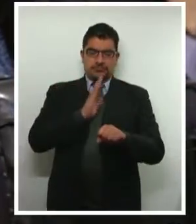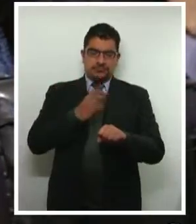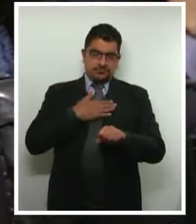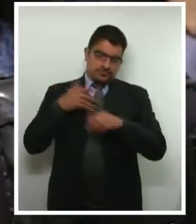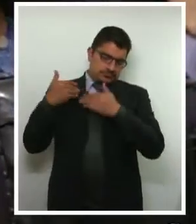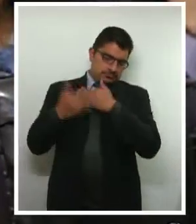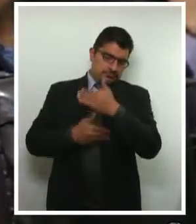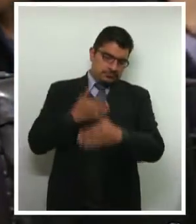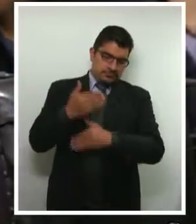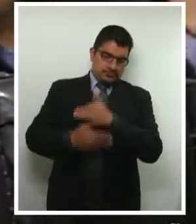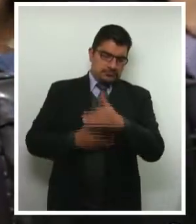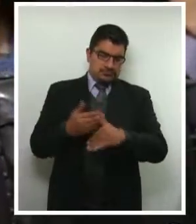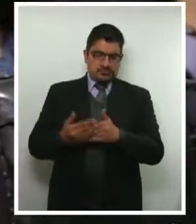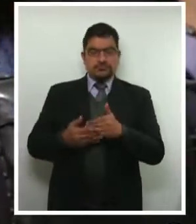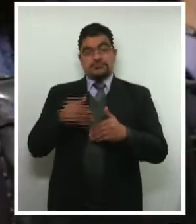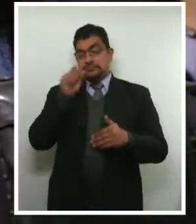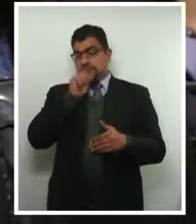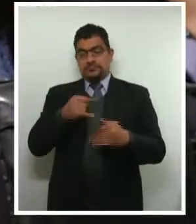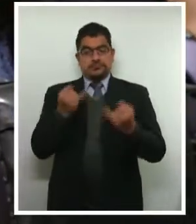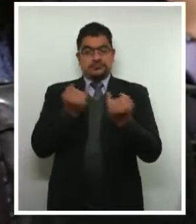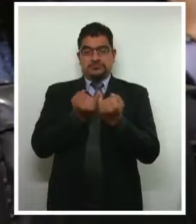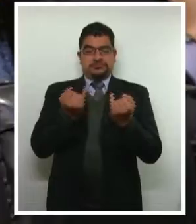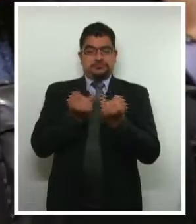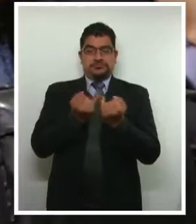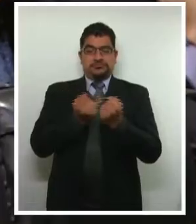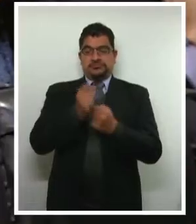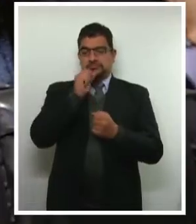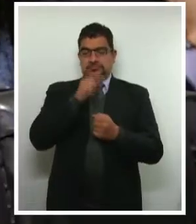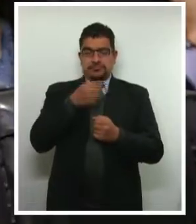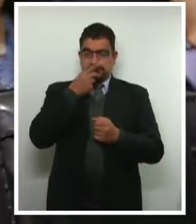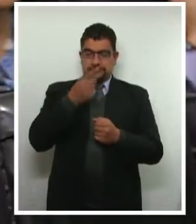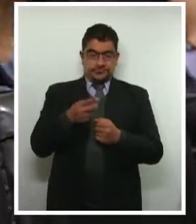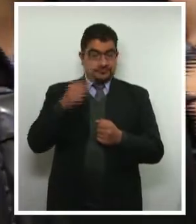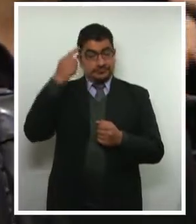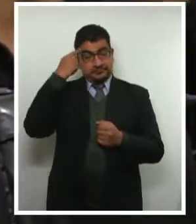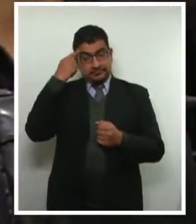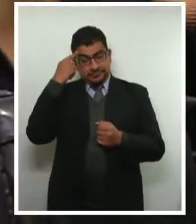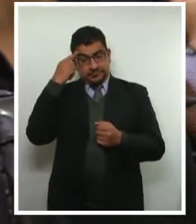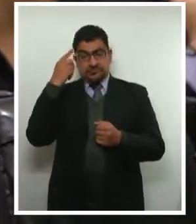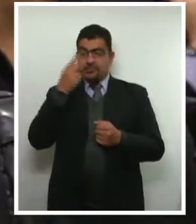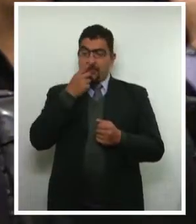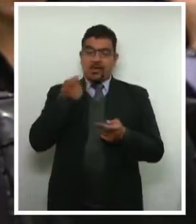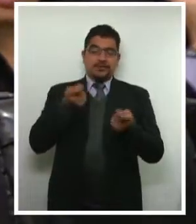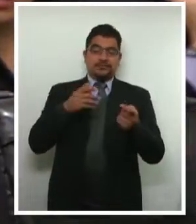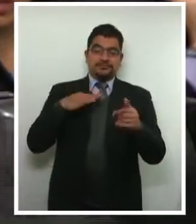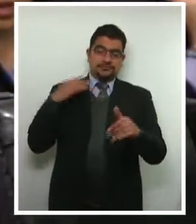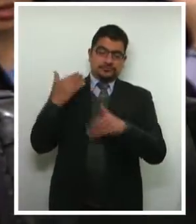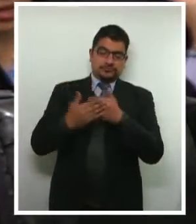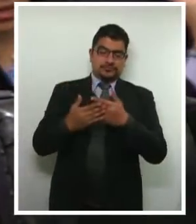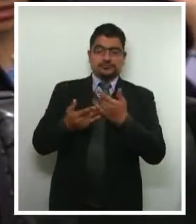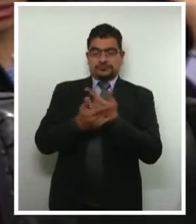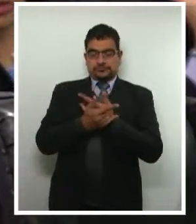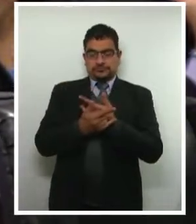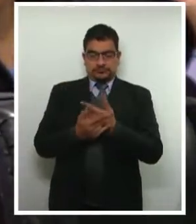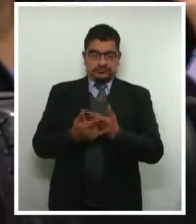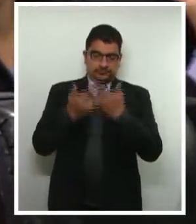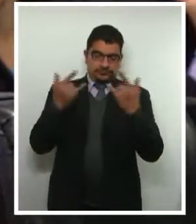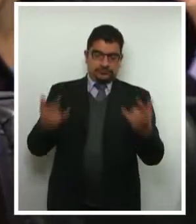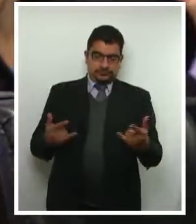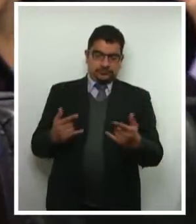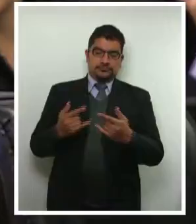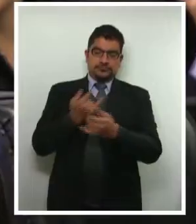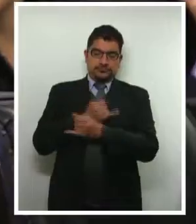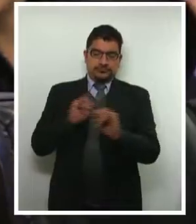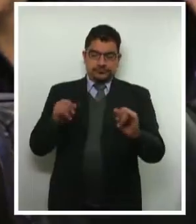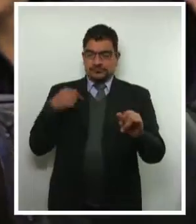Y también se refiere, por supuesto, así lo quiero entender, a la lucha y a la guerra de independencia, que aquí en